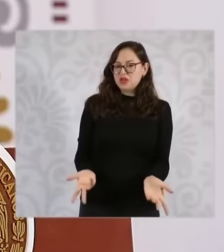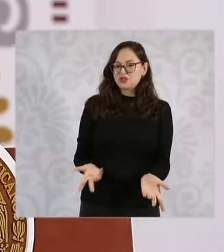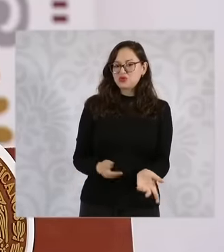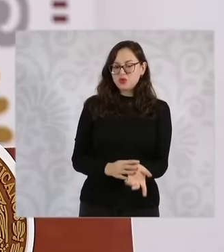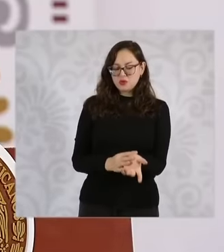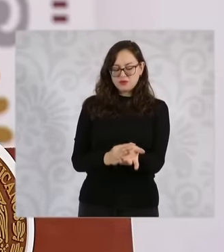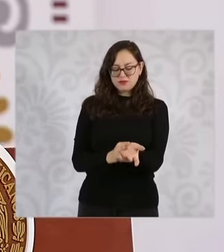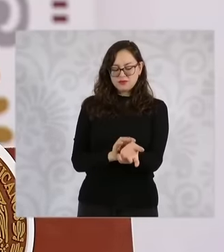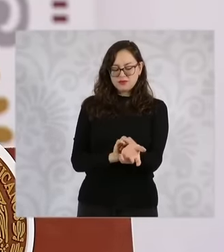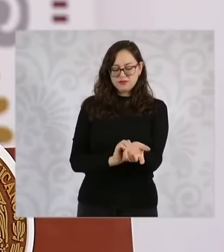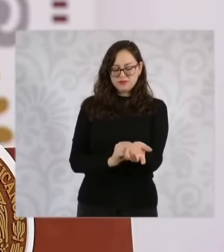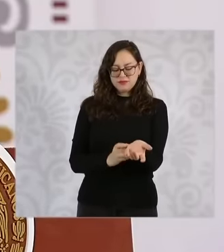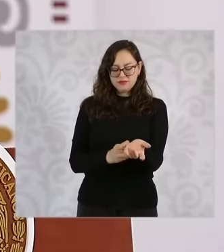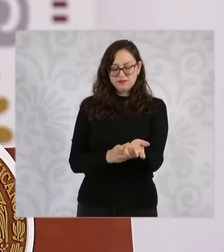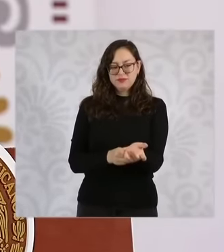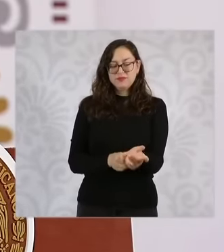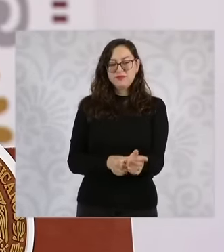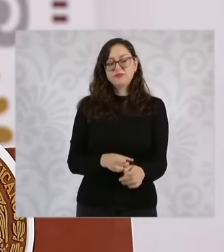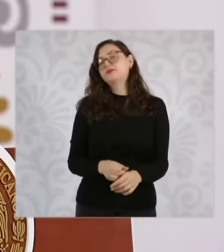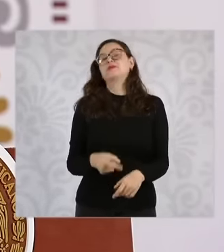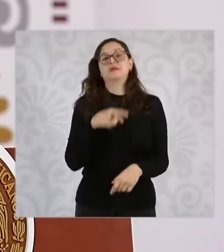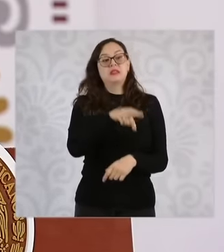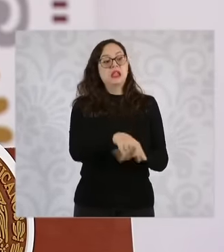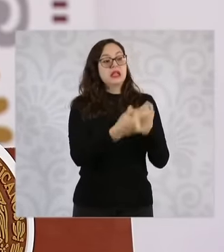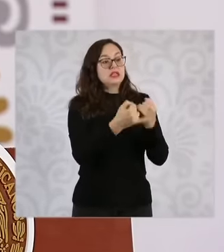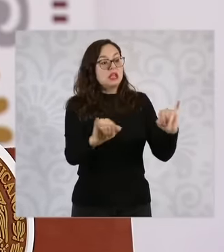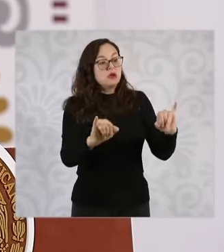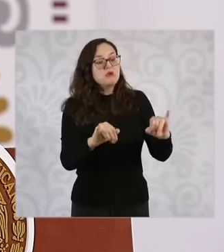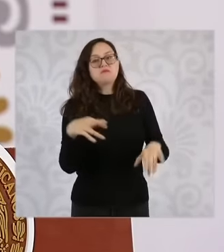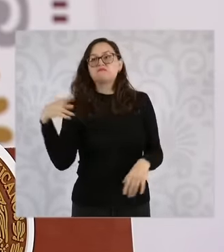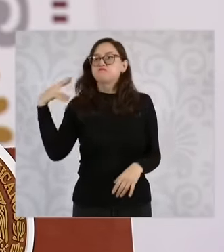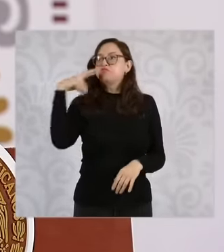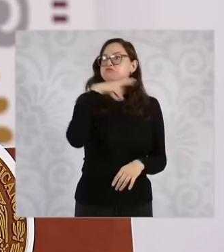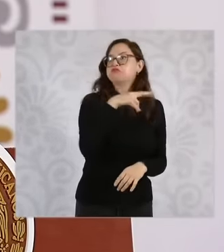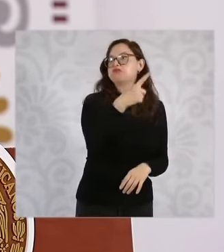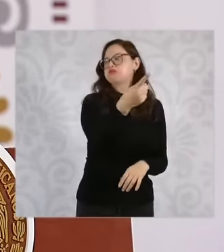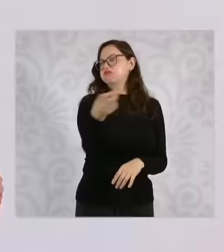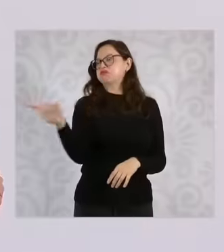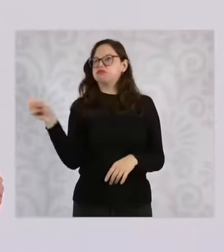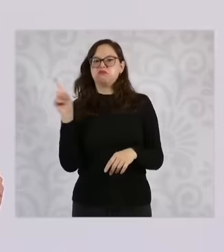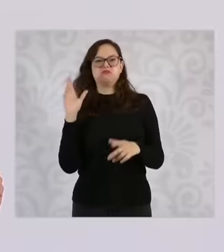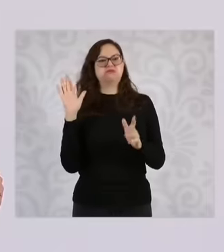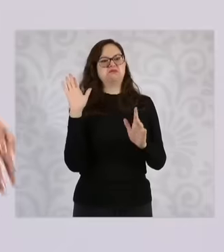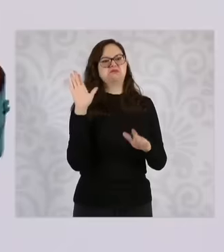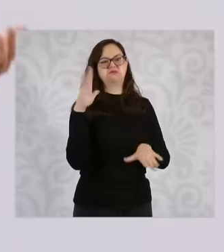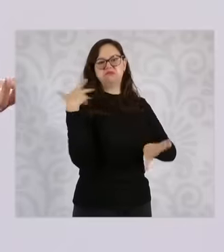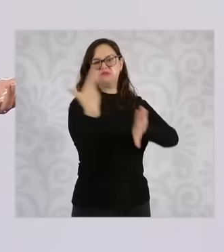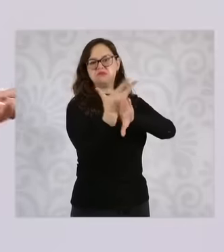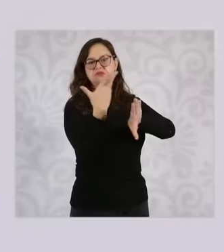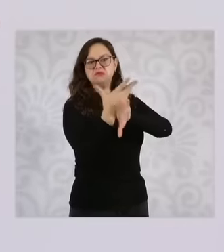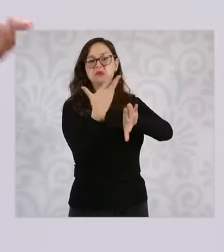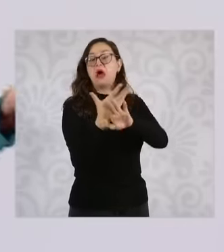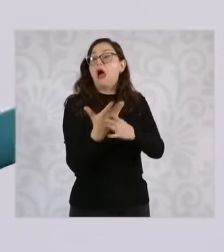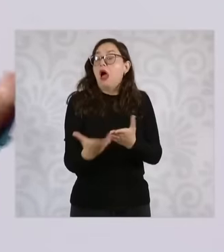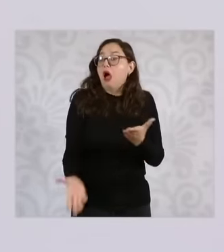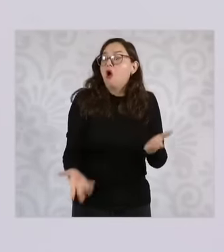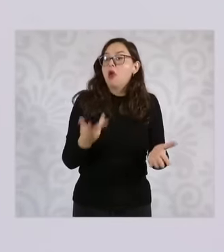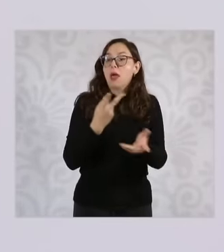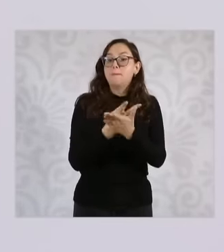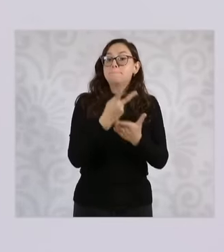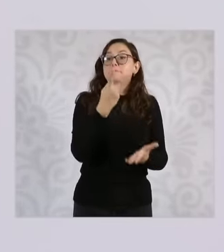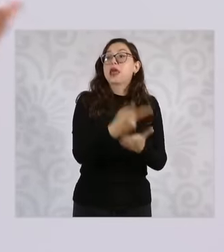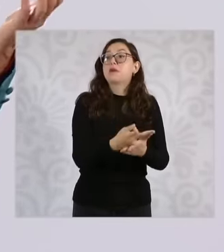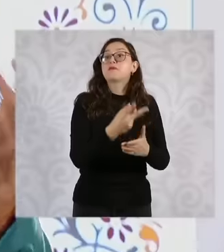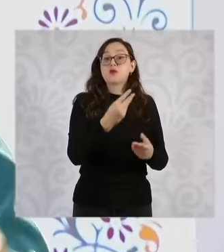rápido en las redes sociales, nada más se inauguró, a ver qué dicen ahora del premio Versalles, que dice que